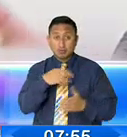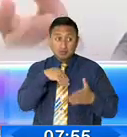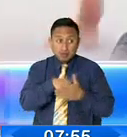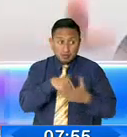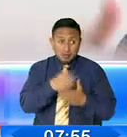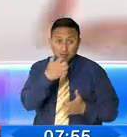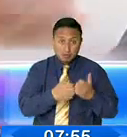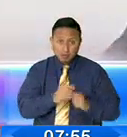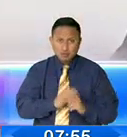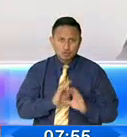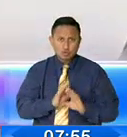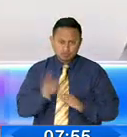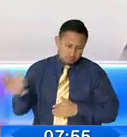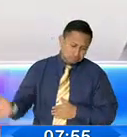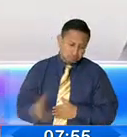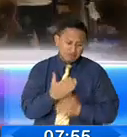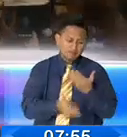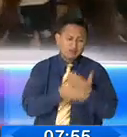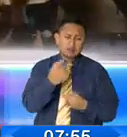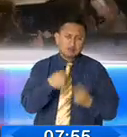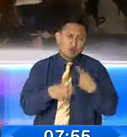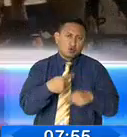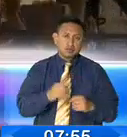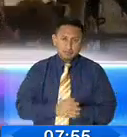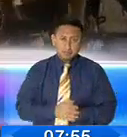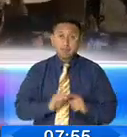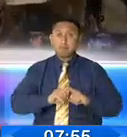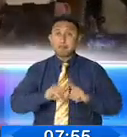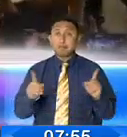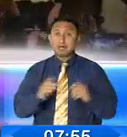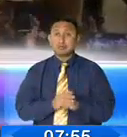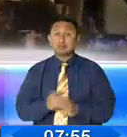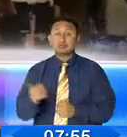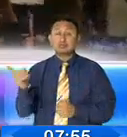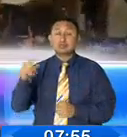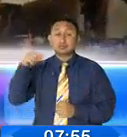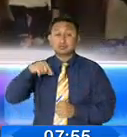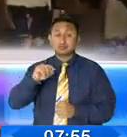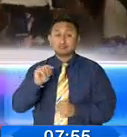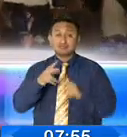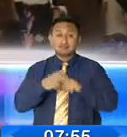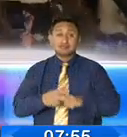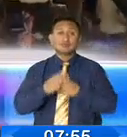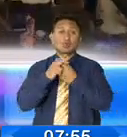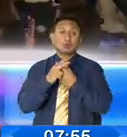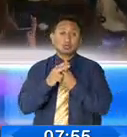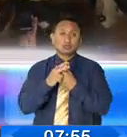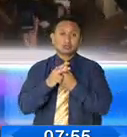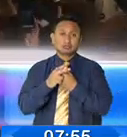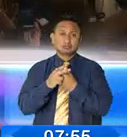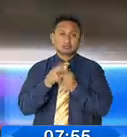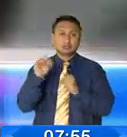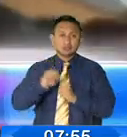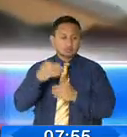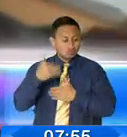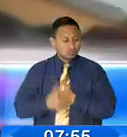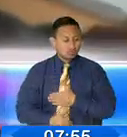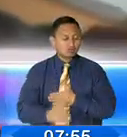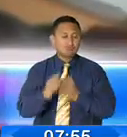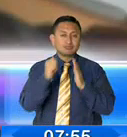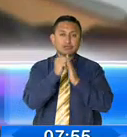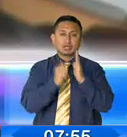va a facilitar el negocio. Pero insisten en que es solo el inicio, que se debe continuar con una agenda de